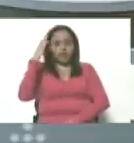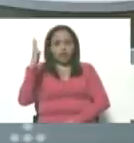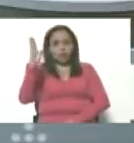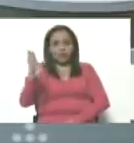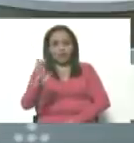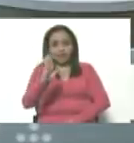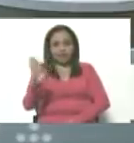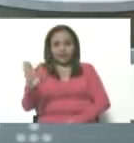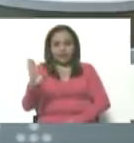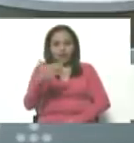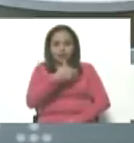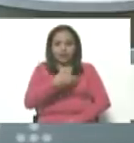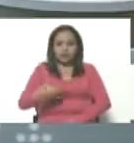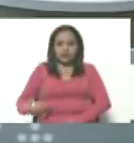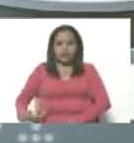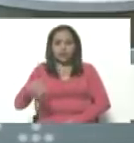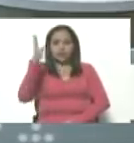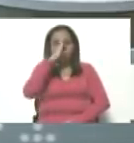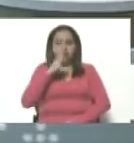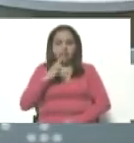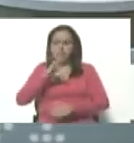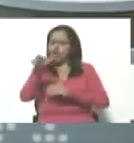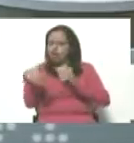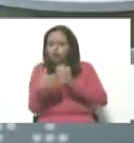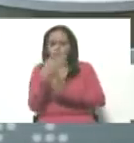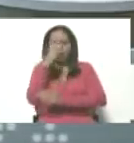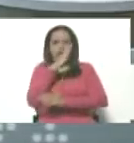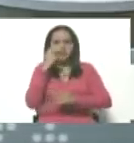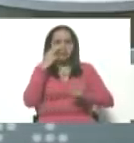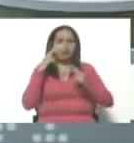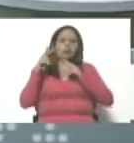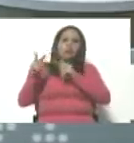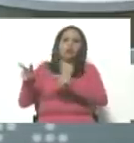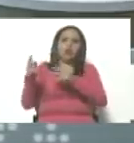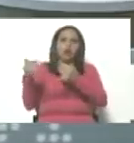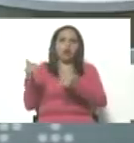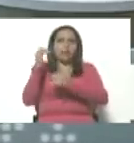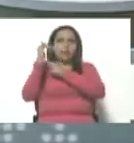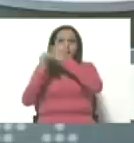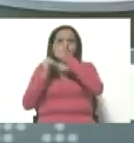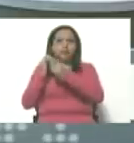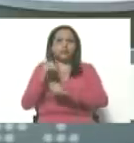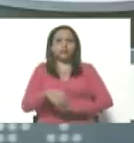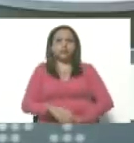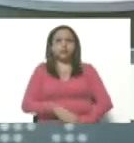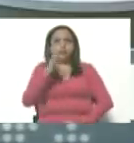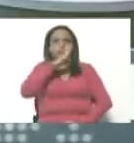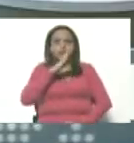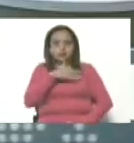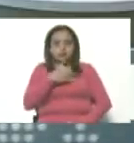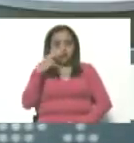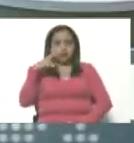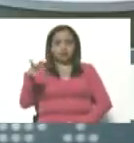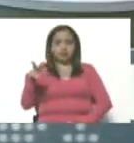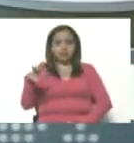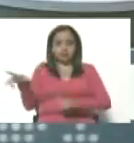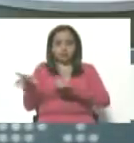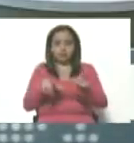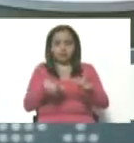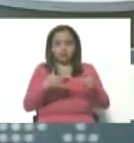al presidente Bolsonaro y a Brasil. Vamos a ver lo que está pasando en Brasil. ¿Lo quieren ver? ¿Estamos listos,